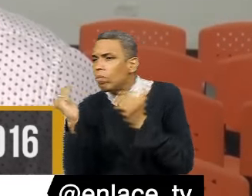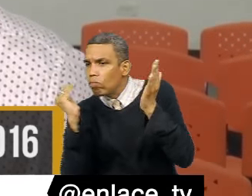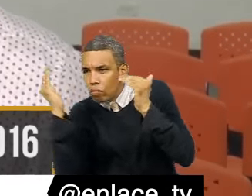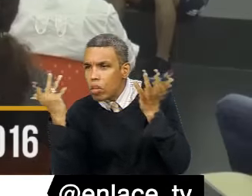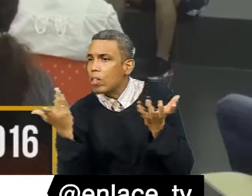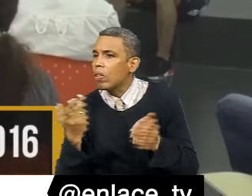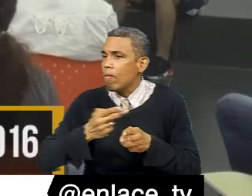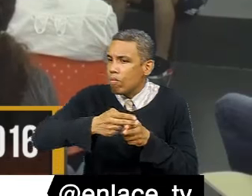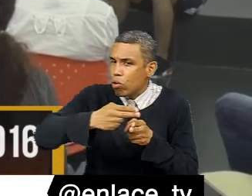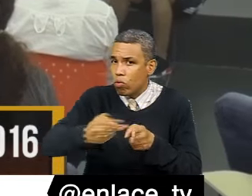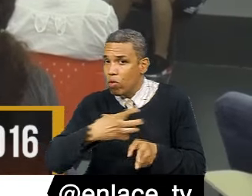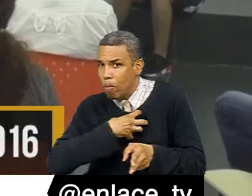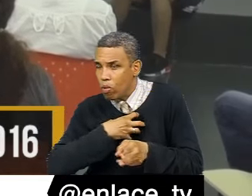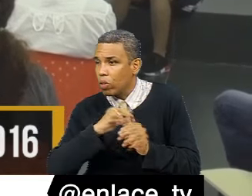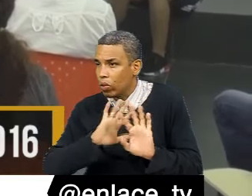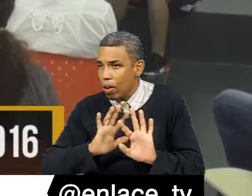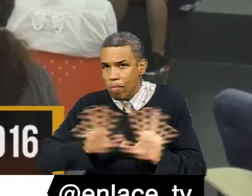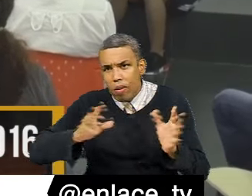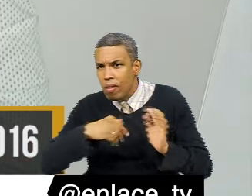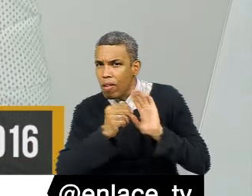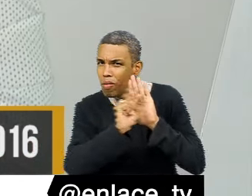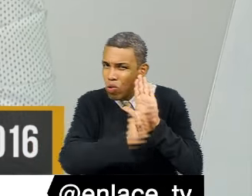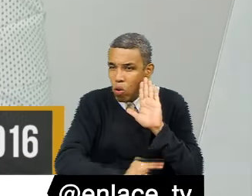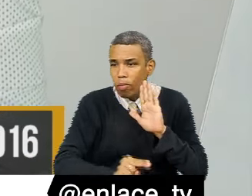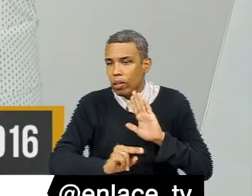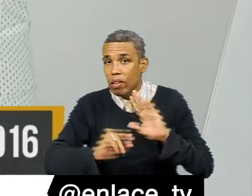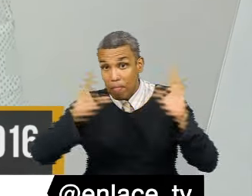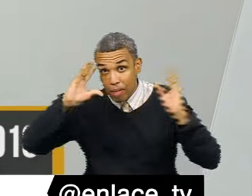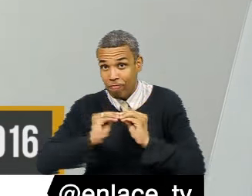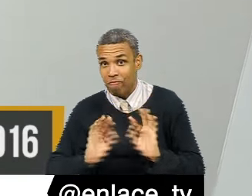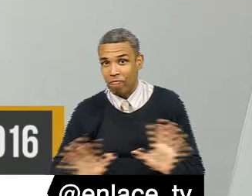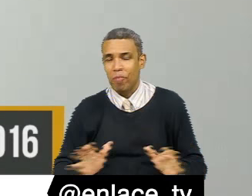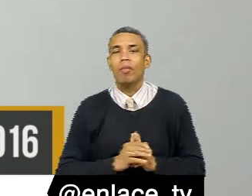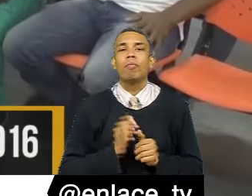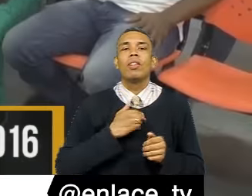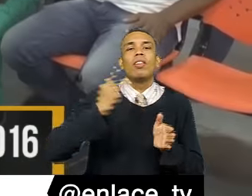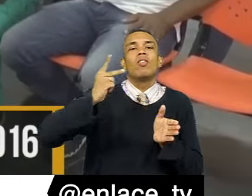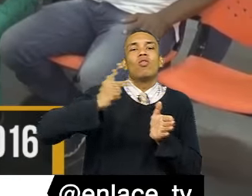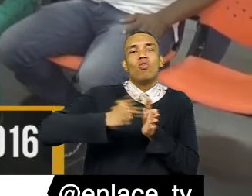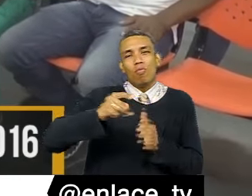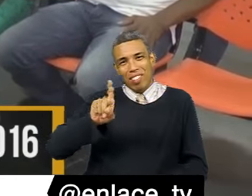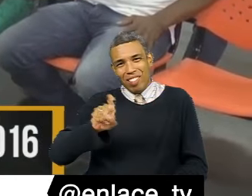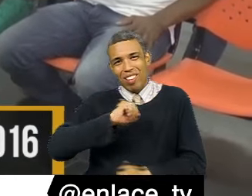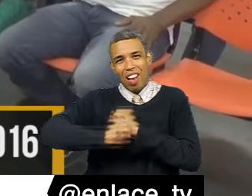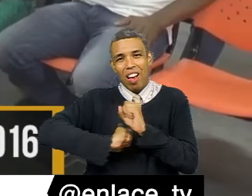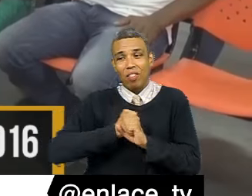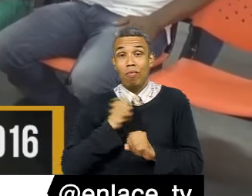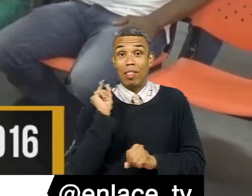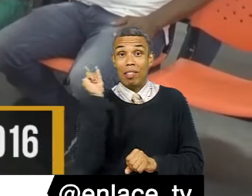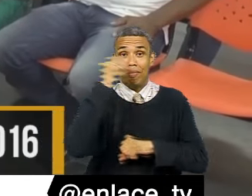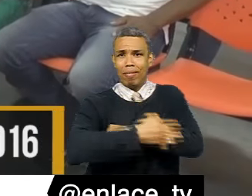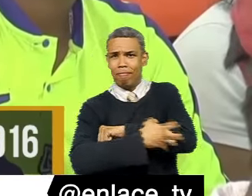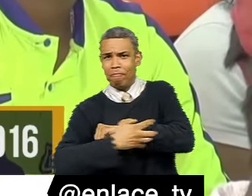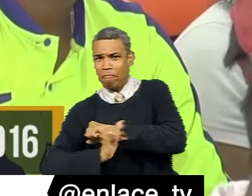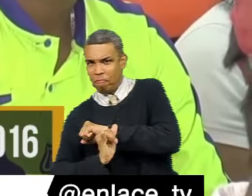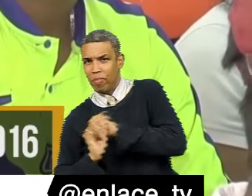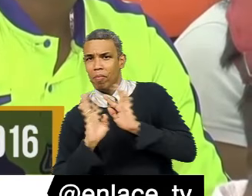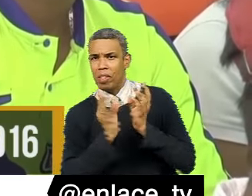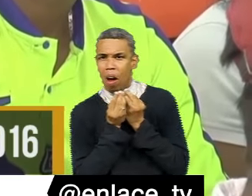de estos juegos. Los Juegos Intercorregimientos por la Paz 2016 se socializó en compañía del director del INDERBA, concejales,